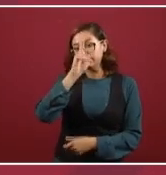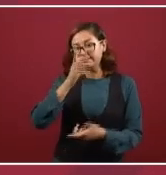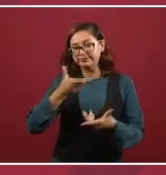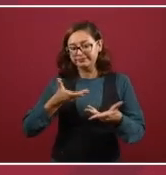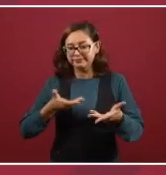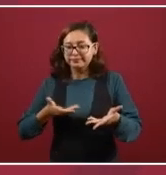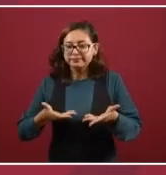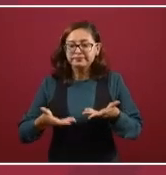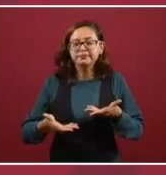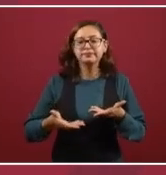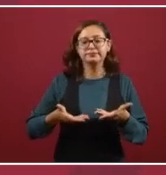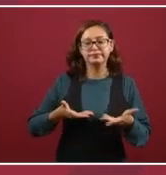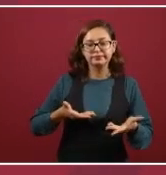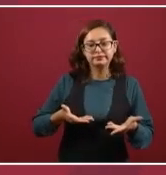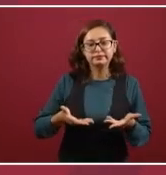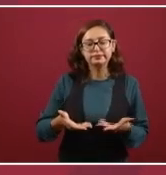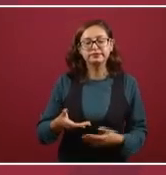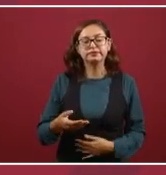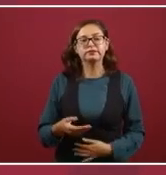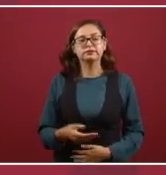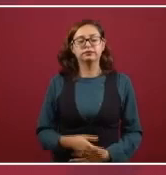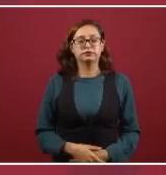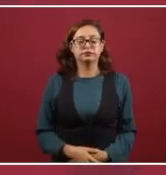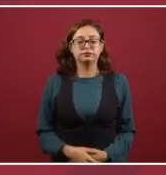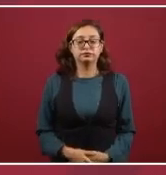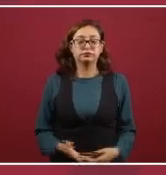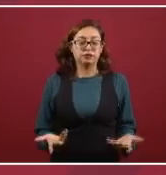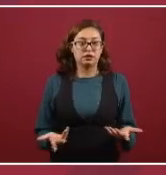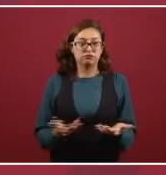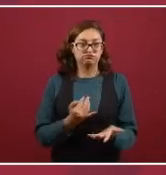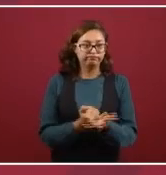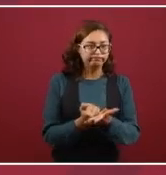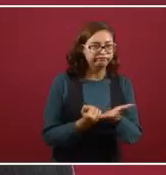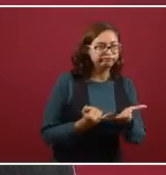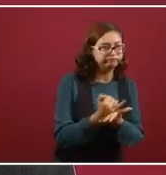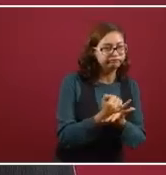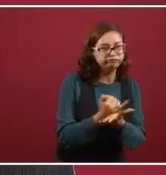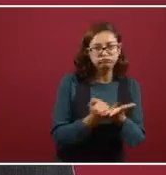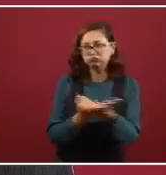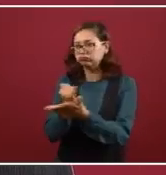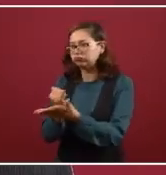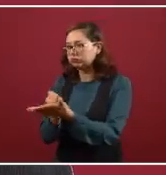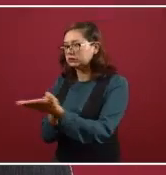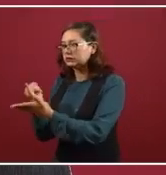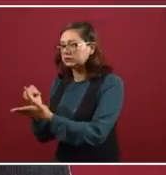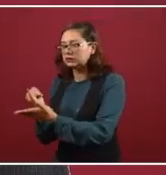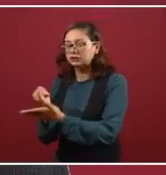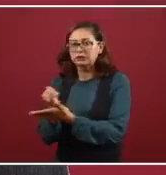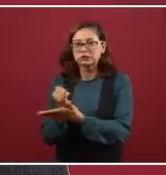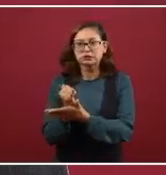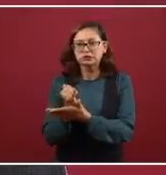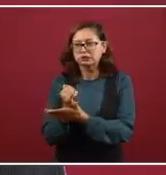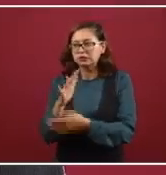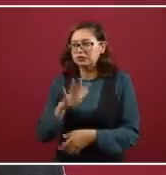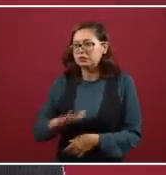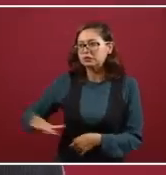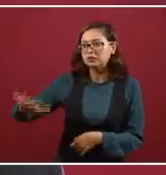y hacer lo que más conviene al interés general.